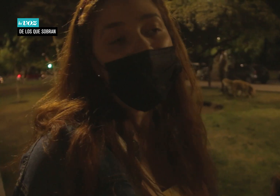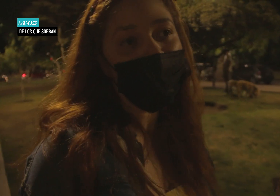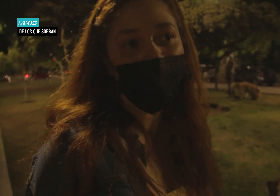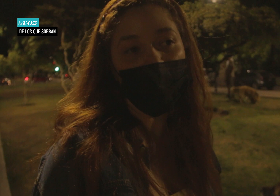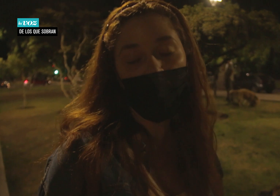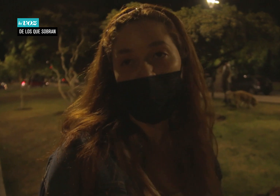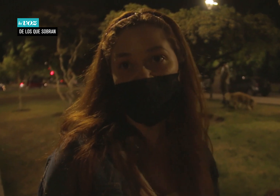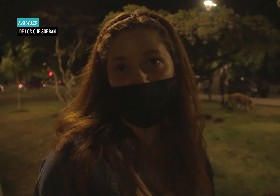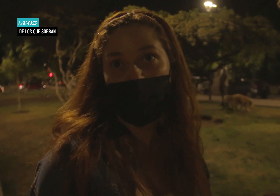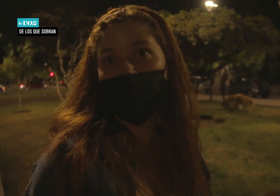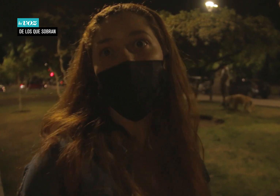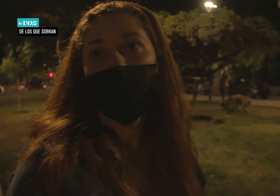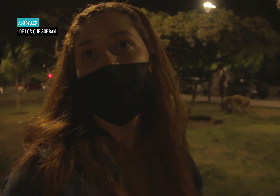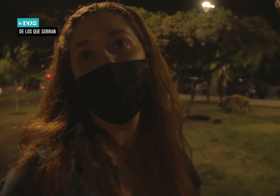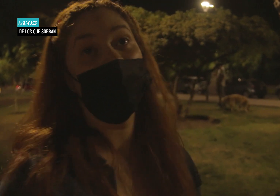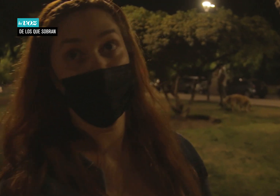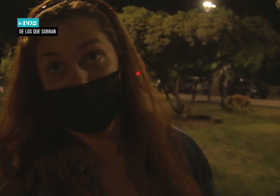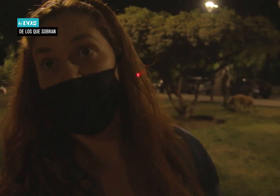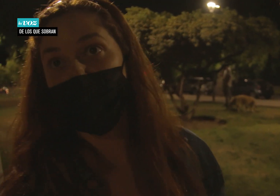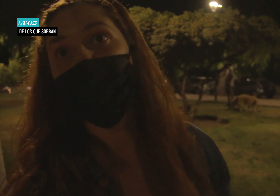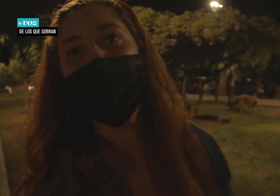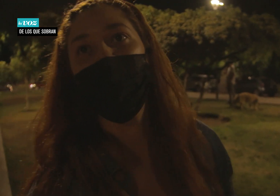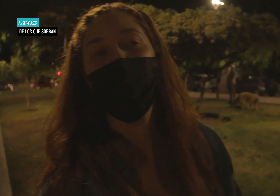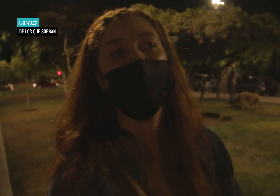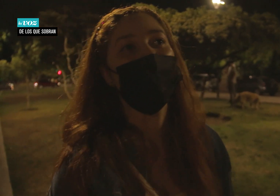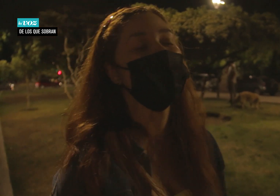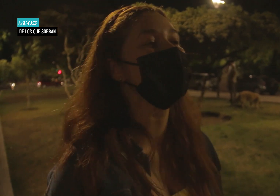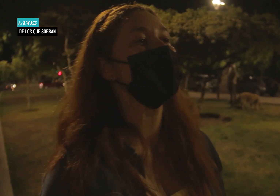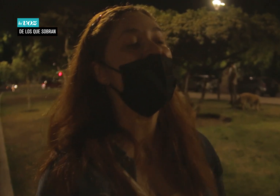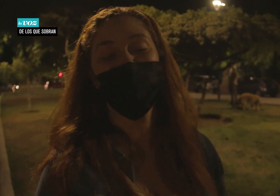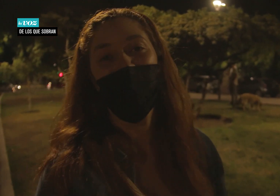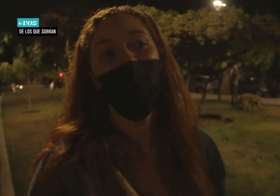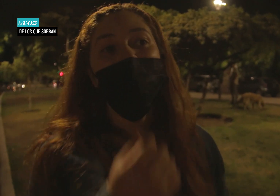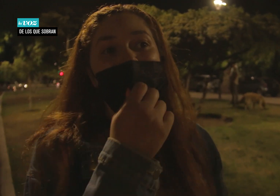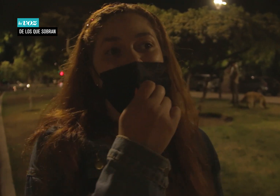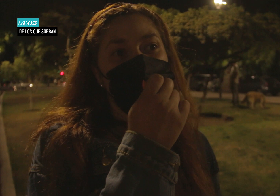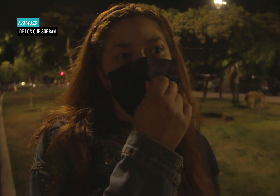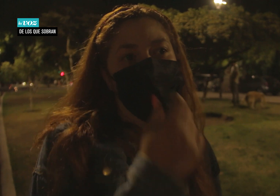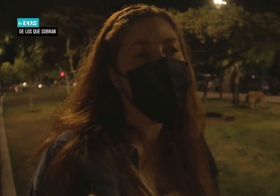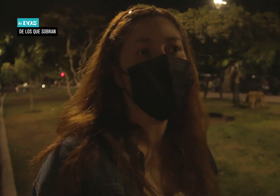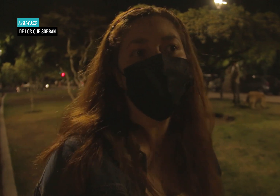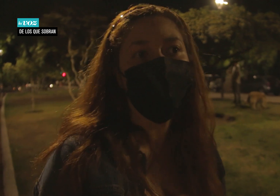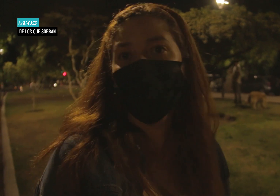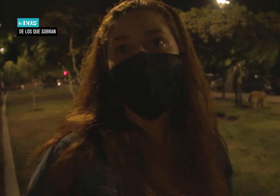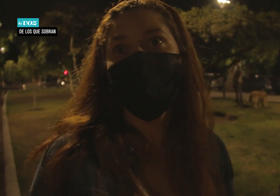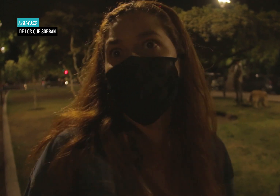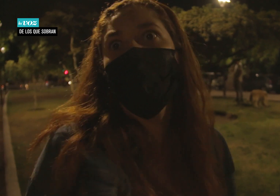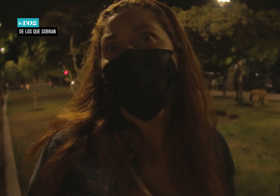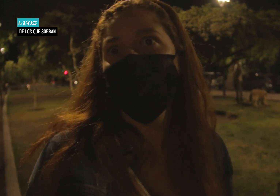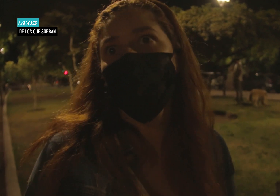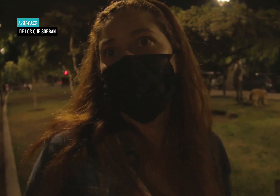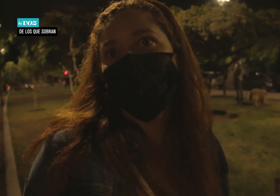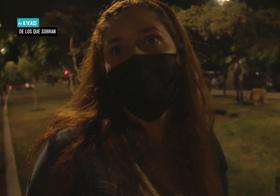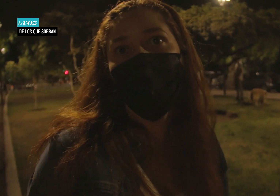Sí, Kast tiende a ser un poco conservador para nuestra época o para el mundo actual. Sin embargo, yo no encuentro que sea fascista